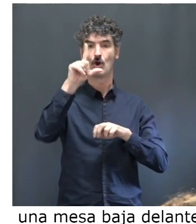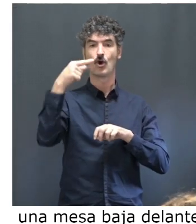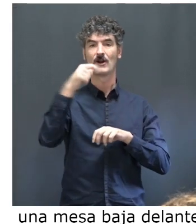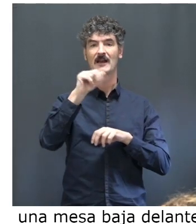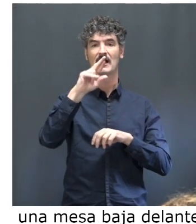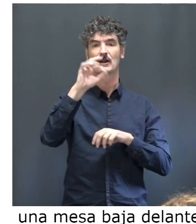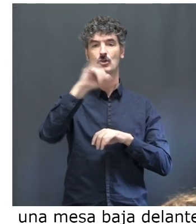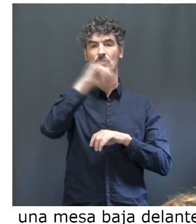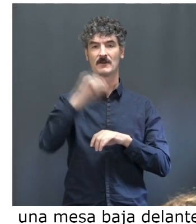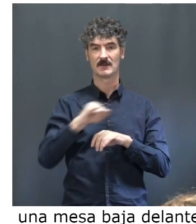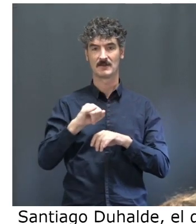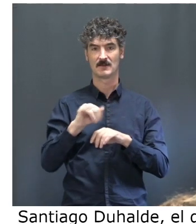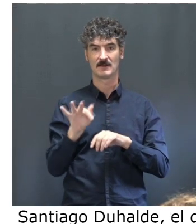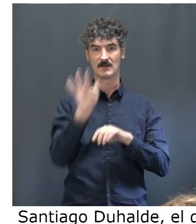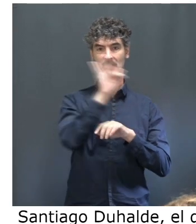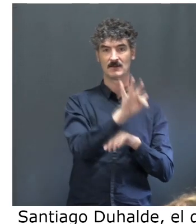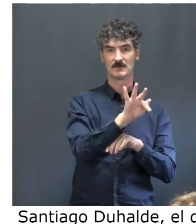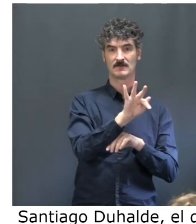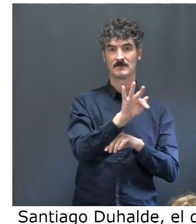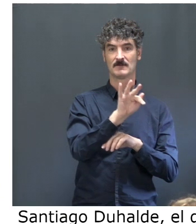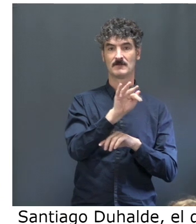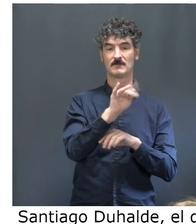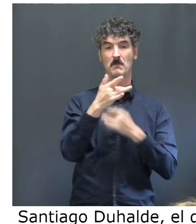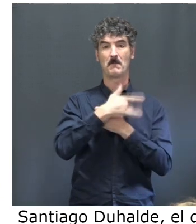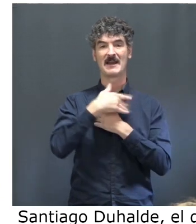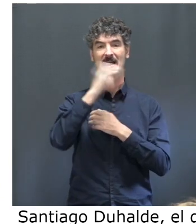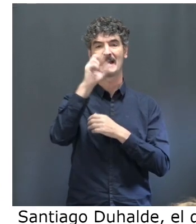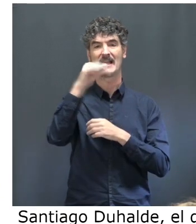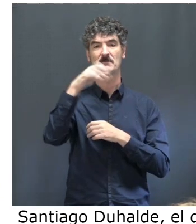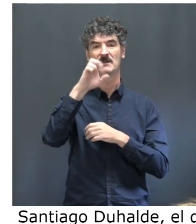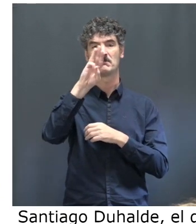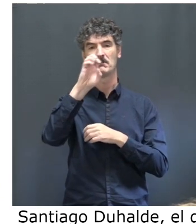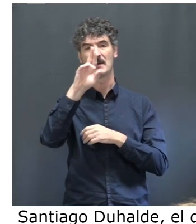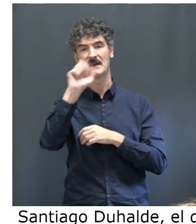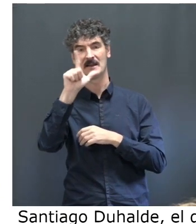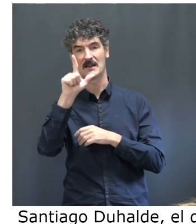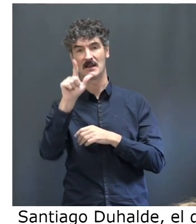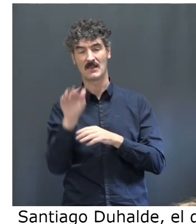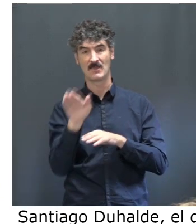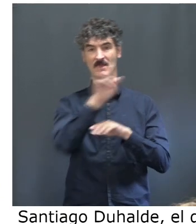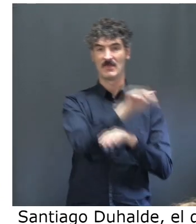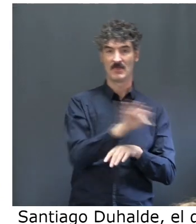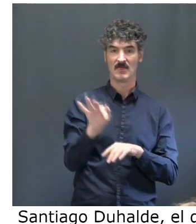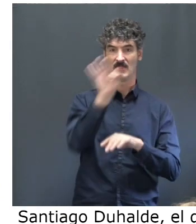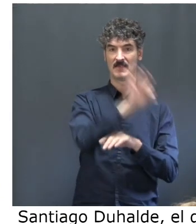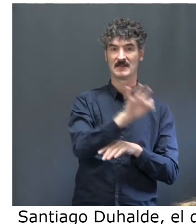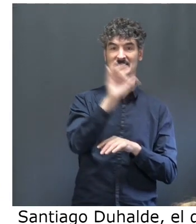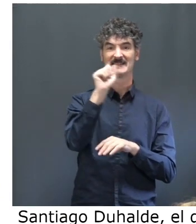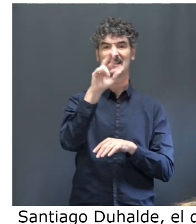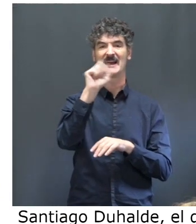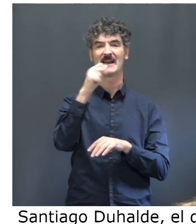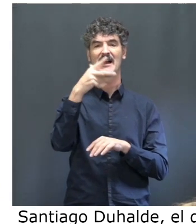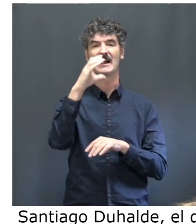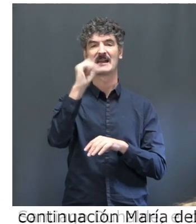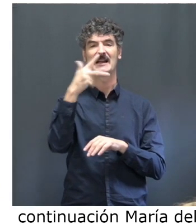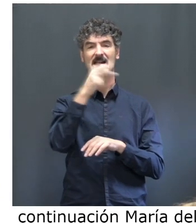a continuación María del Carmen Peral y a la derecha al final Sara Cachán Muñoz. Luego